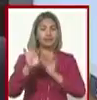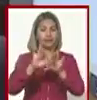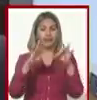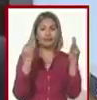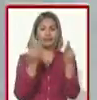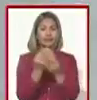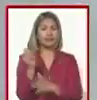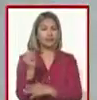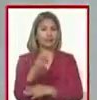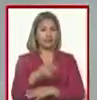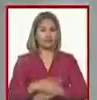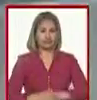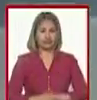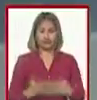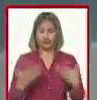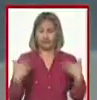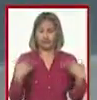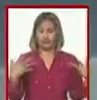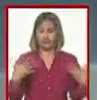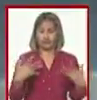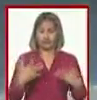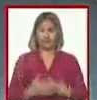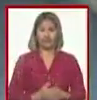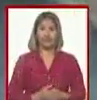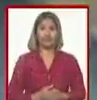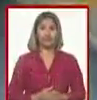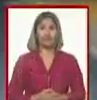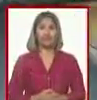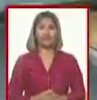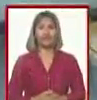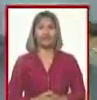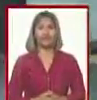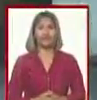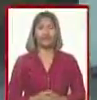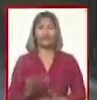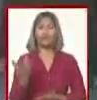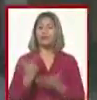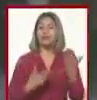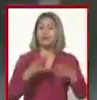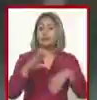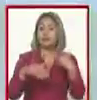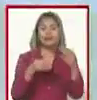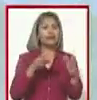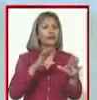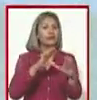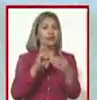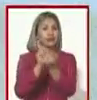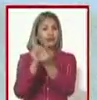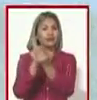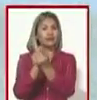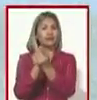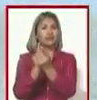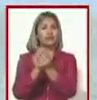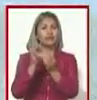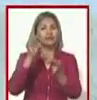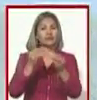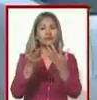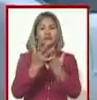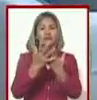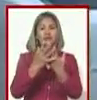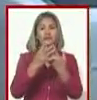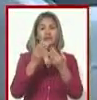familia, le ha dicho. ¿Tiene miedo que maten a su hermana? Sí. ¿Qué van a hacer? A toditos nos va a vengar saliendo de cárcel,